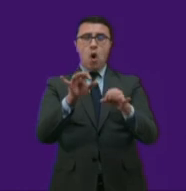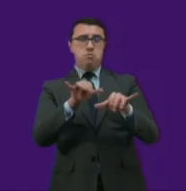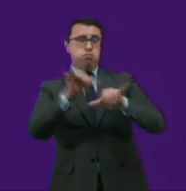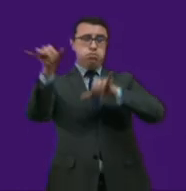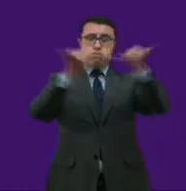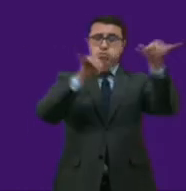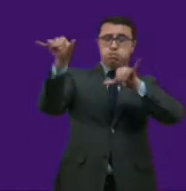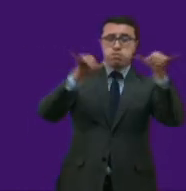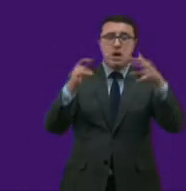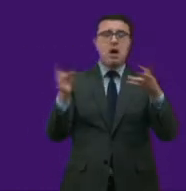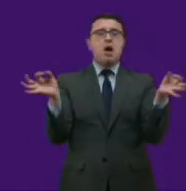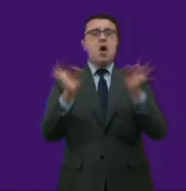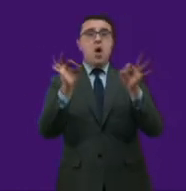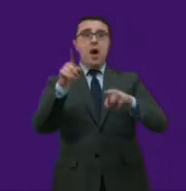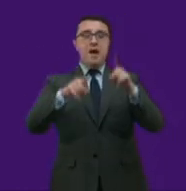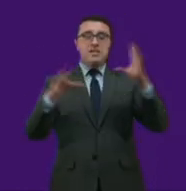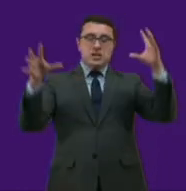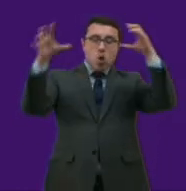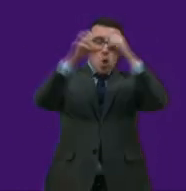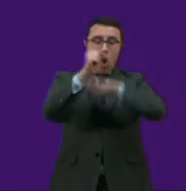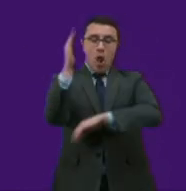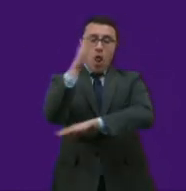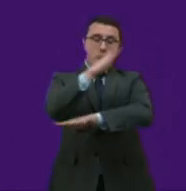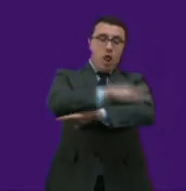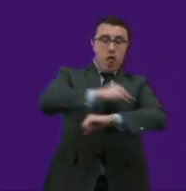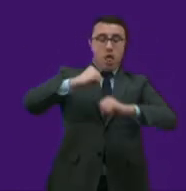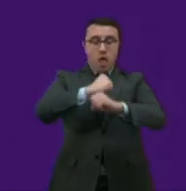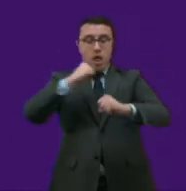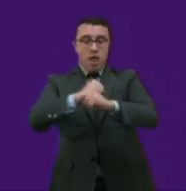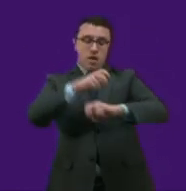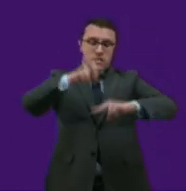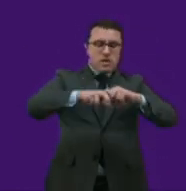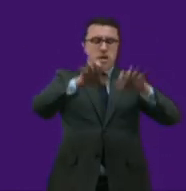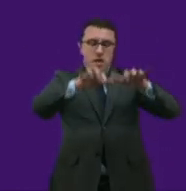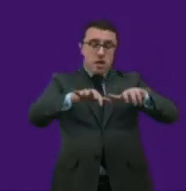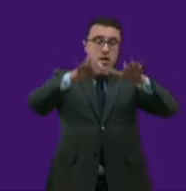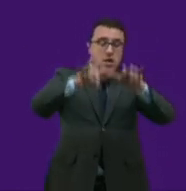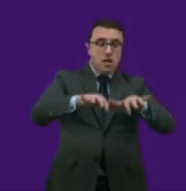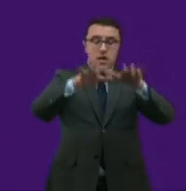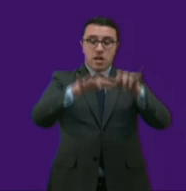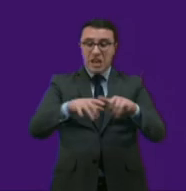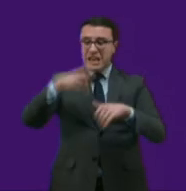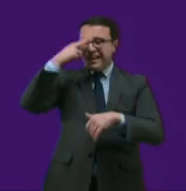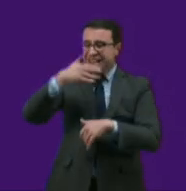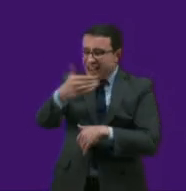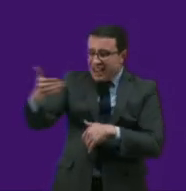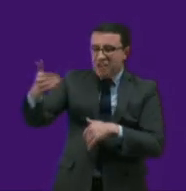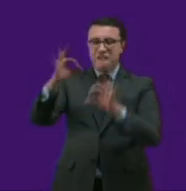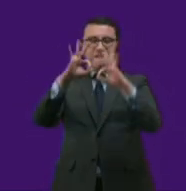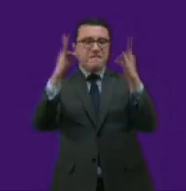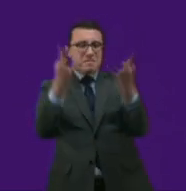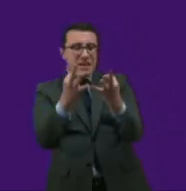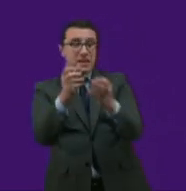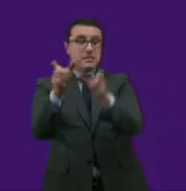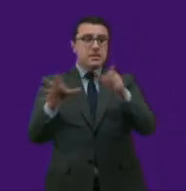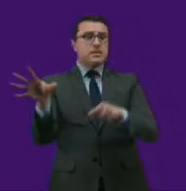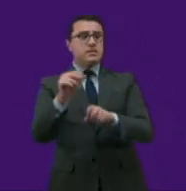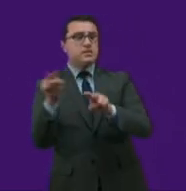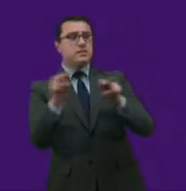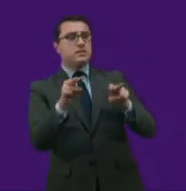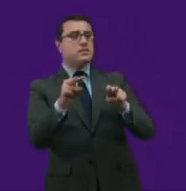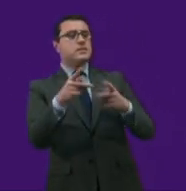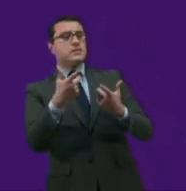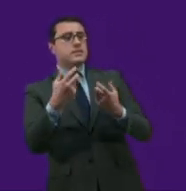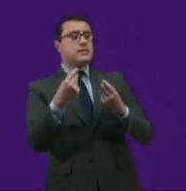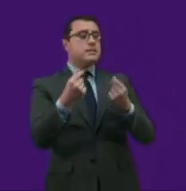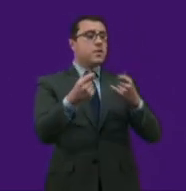los momentos que uno se pasa la noche trabajando sentado y son los hijos o la familia o cualquier persona pendientes de que uno termine y